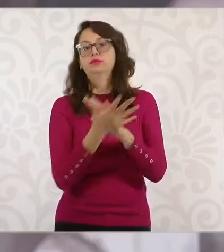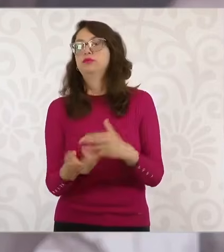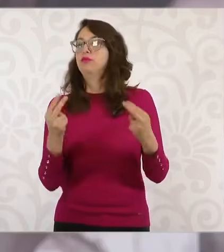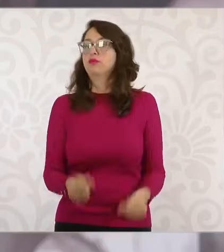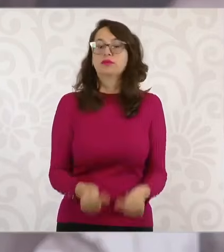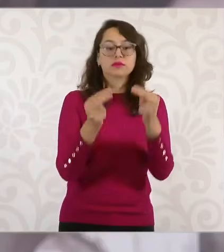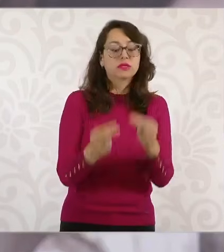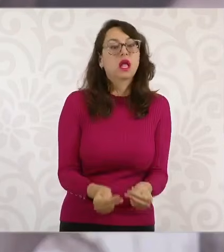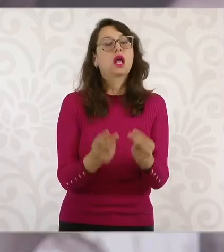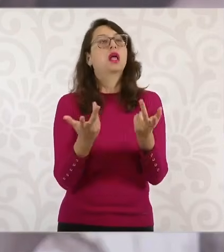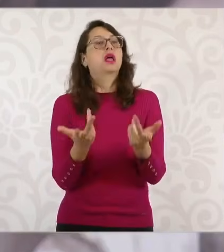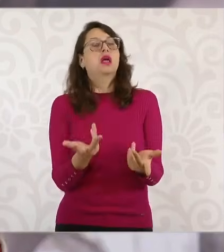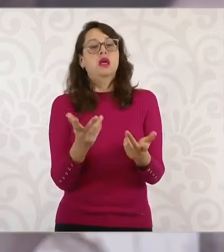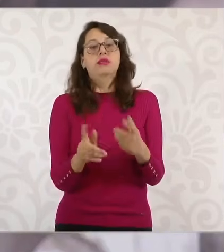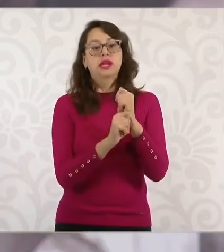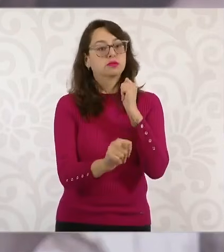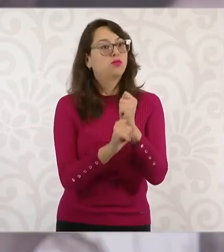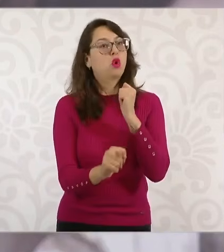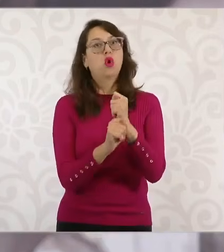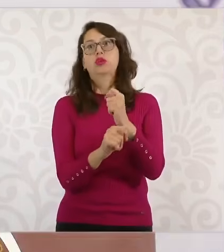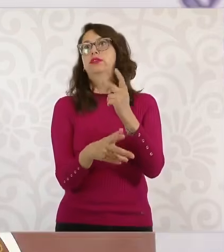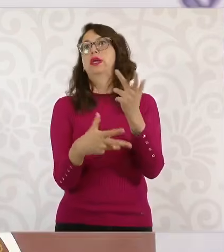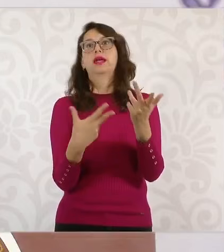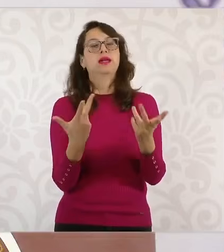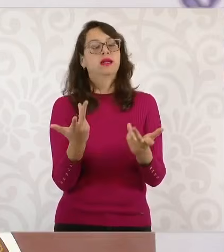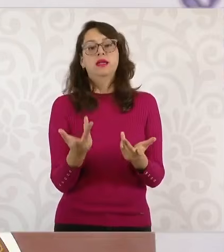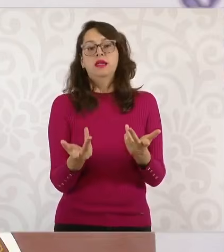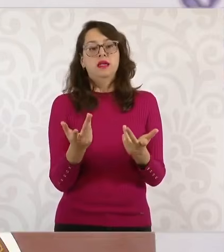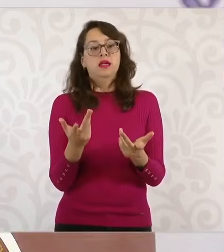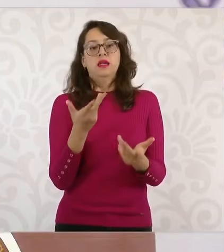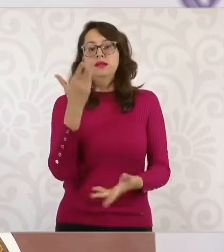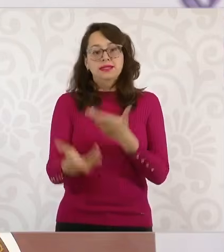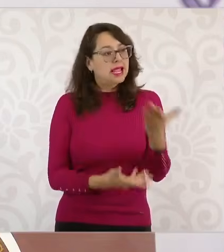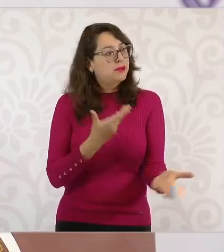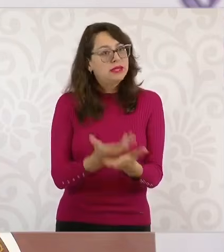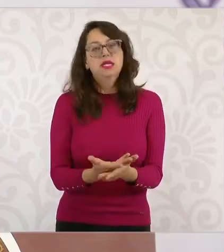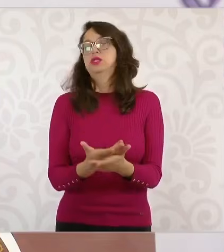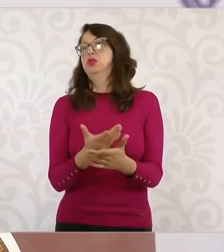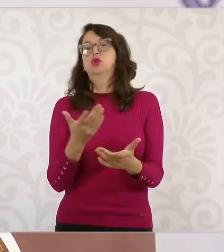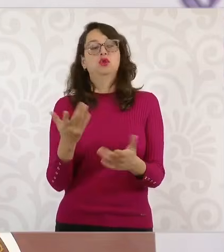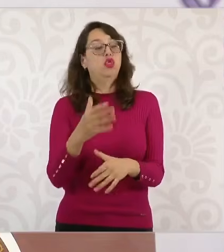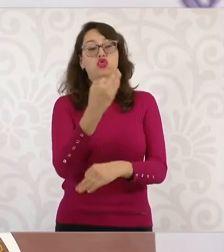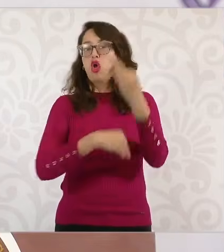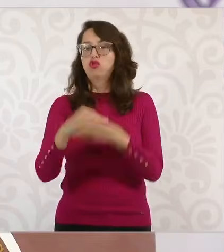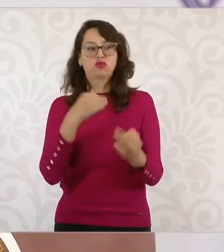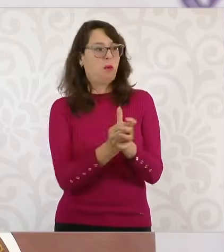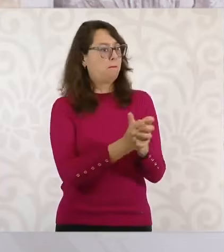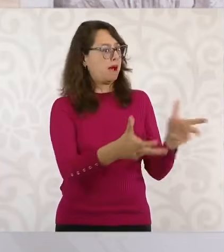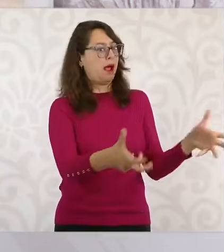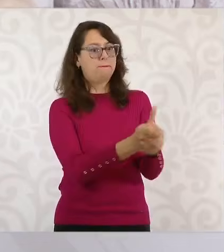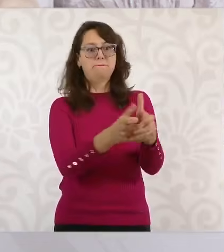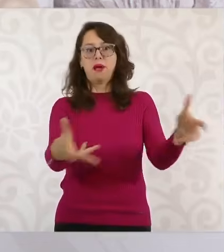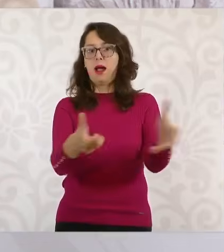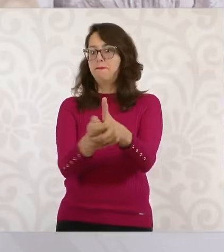comercio, el tema de transporte, también los servicios financieros, en fin. Pero si nos permite,